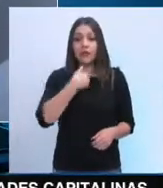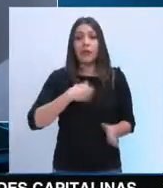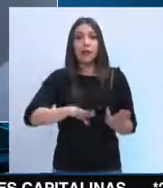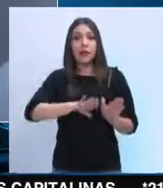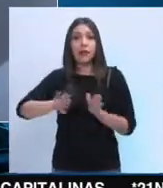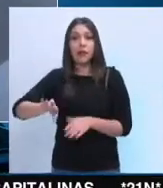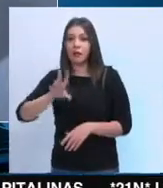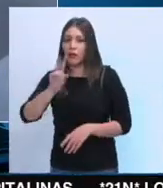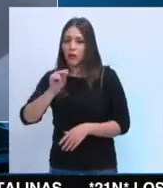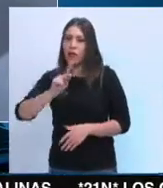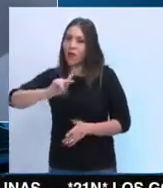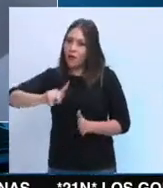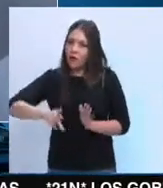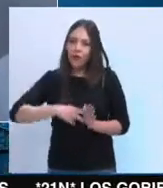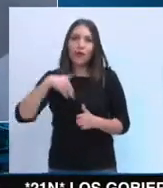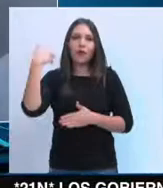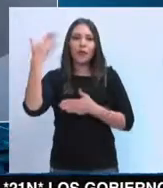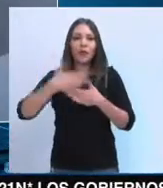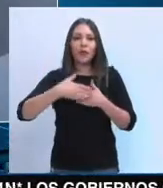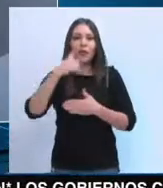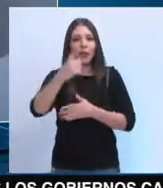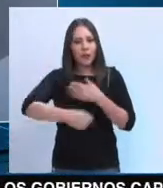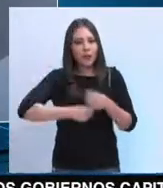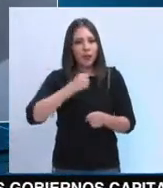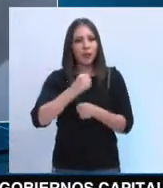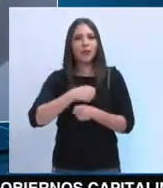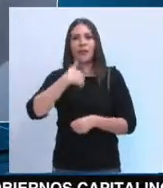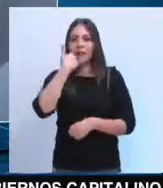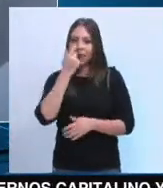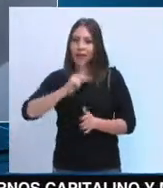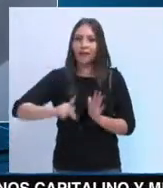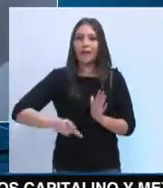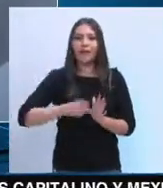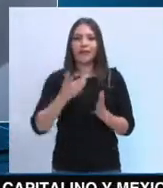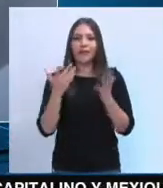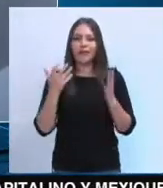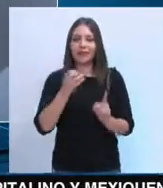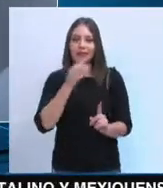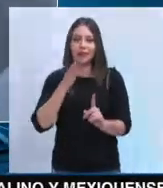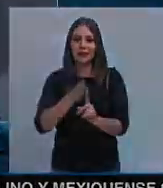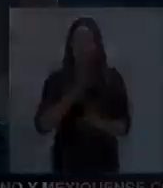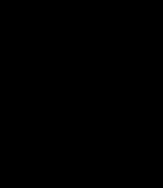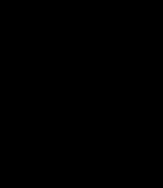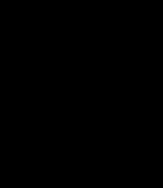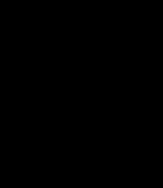de lado. Lo retomo para el siguiente año, para el 2019.